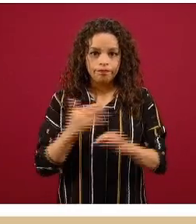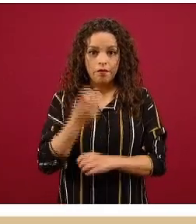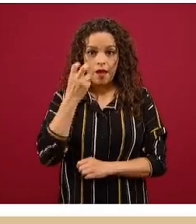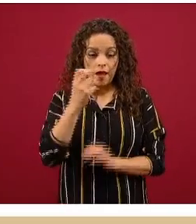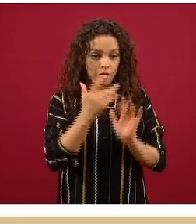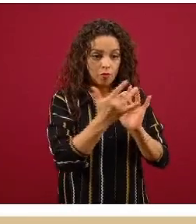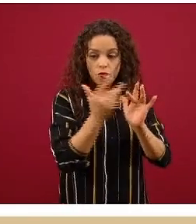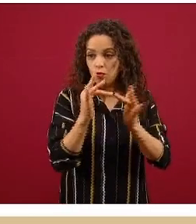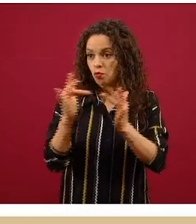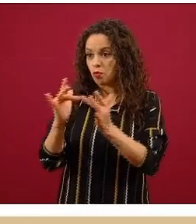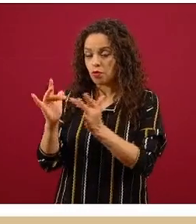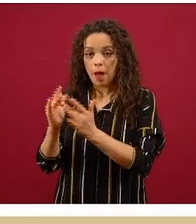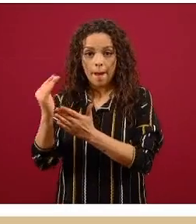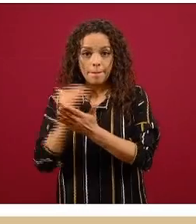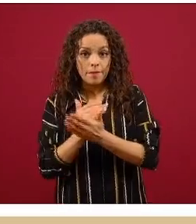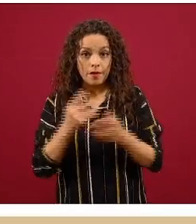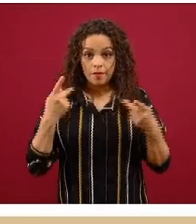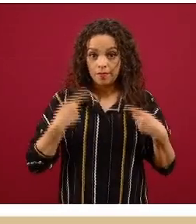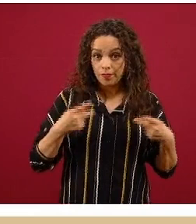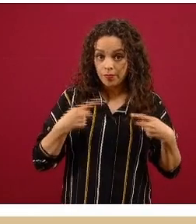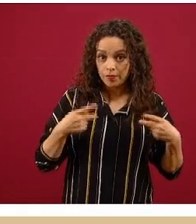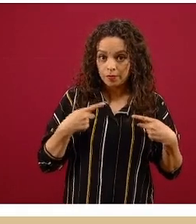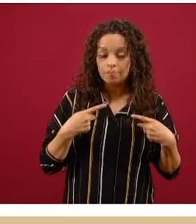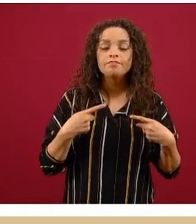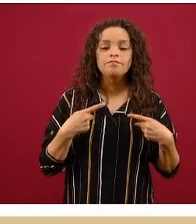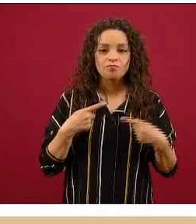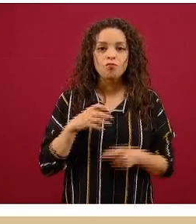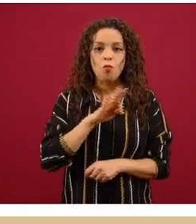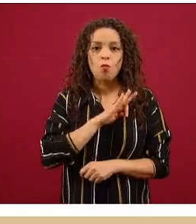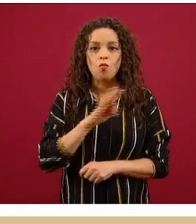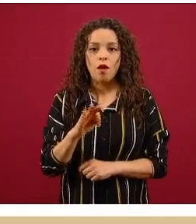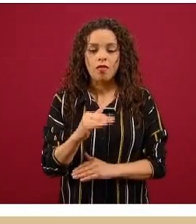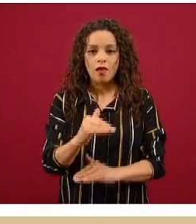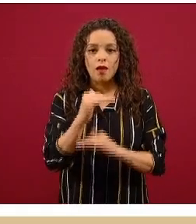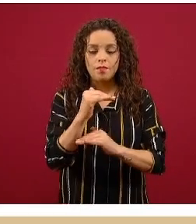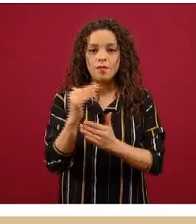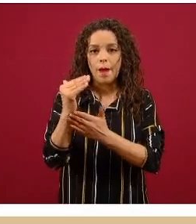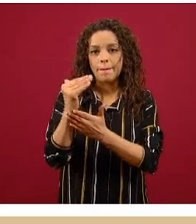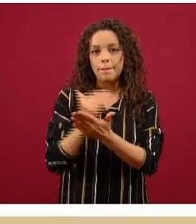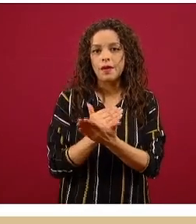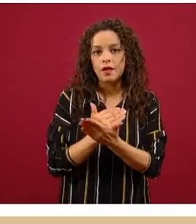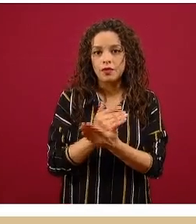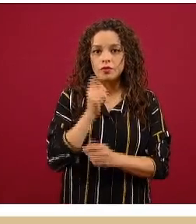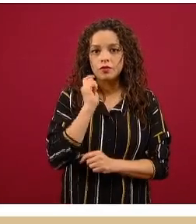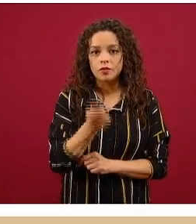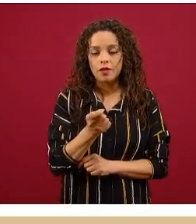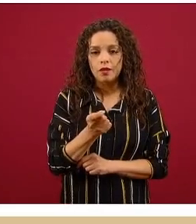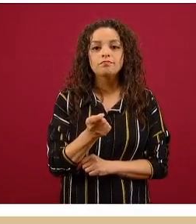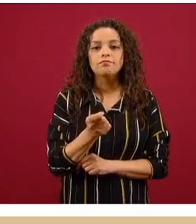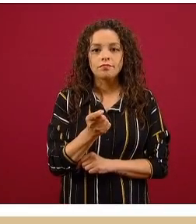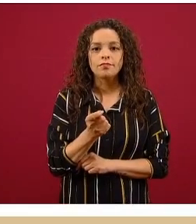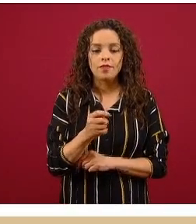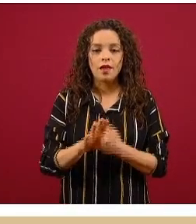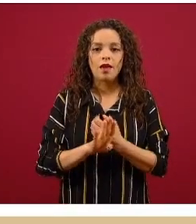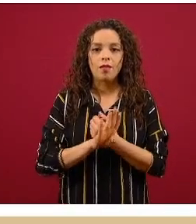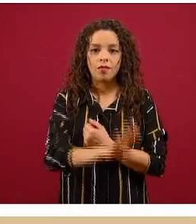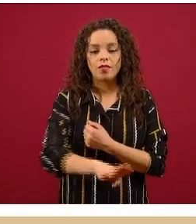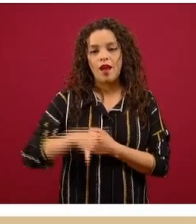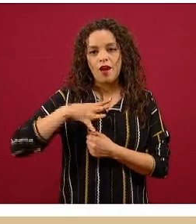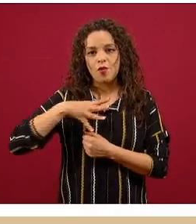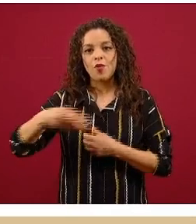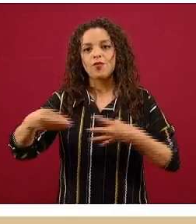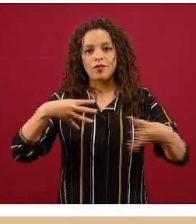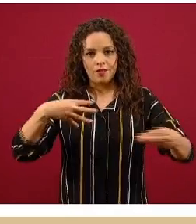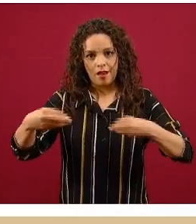interacción entre personas y por ende entonces limitar la posibilidad de contagios.